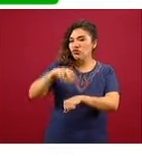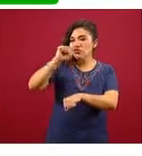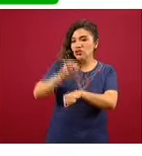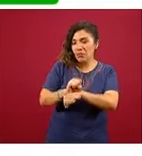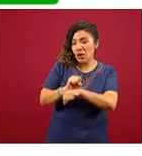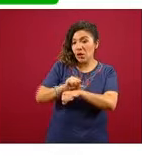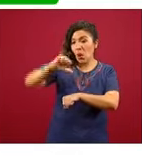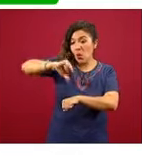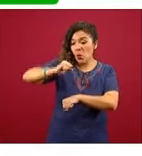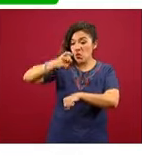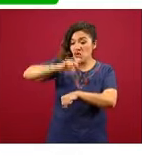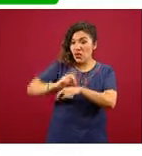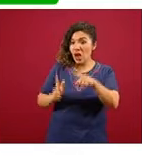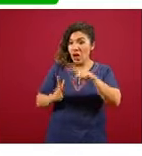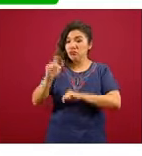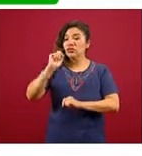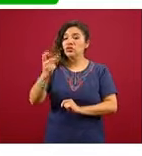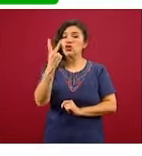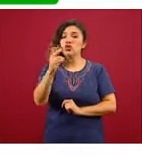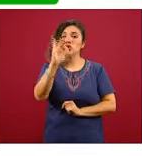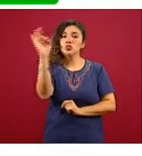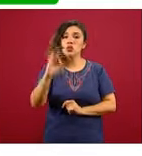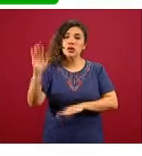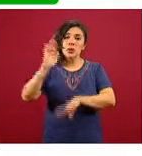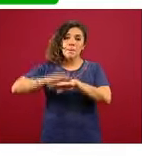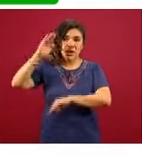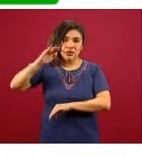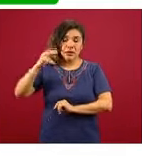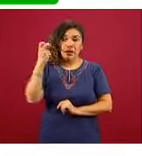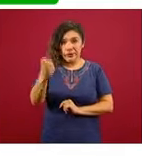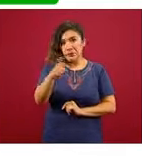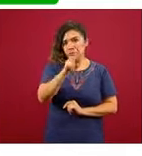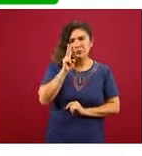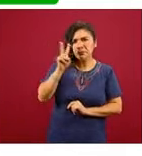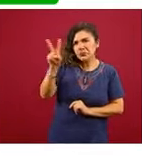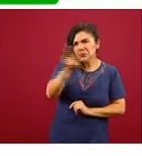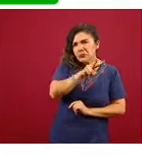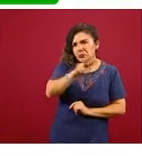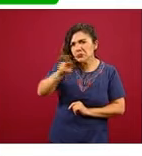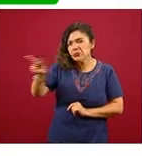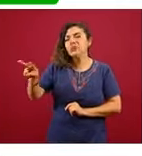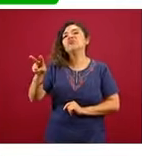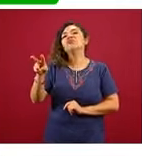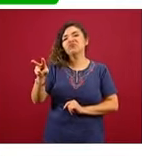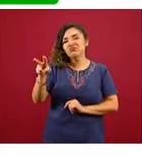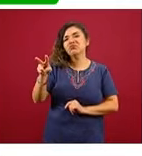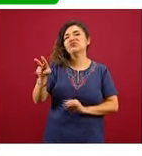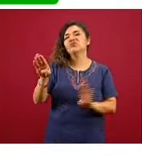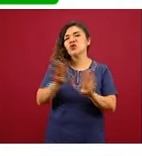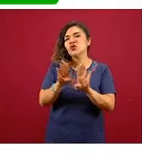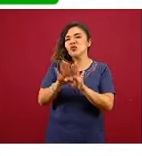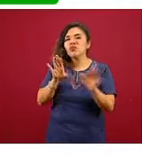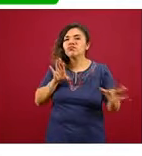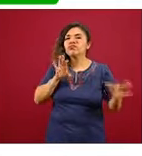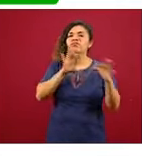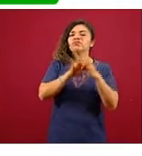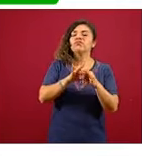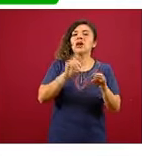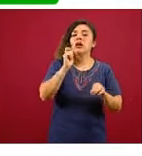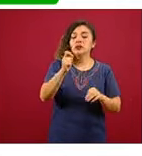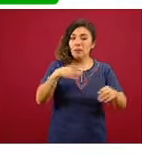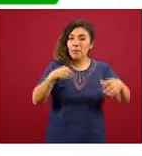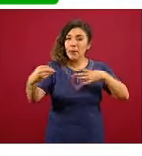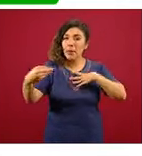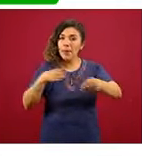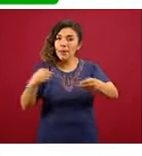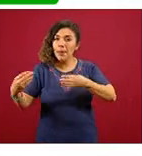para el corte de hoy fue de más 2%. Aquí también podemos ver, y precisamente relacionado a la transmisión y